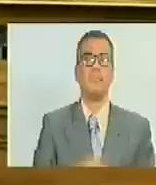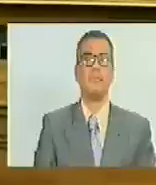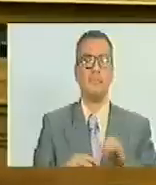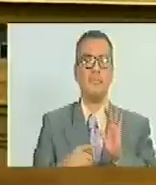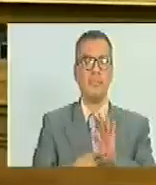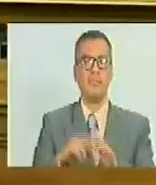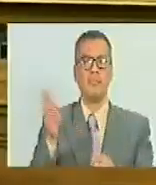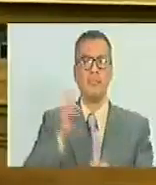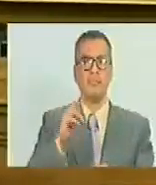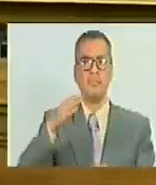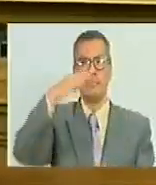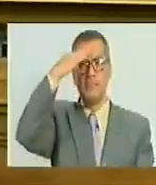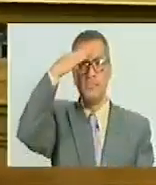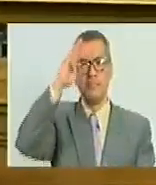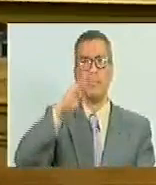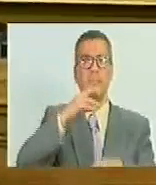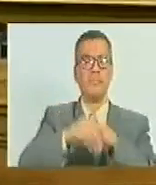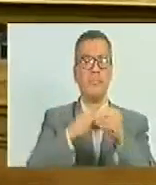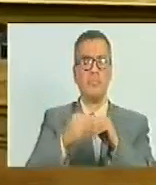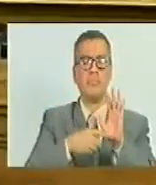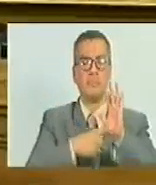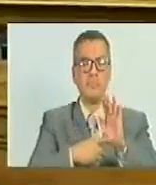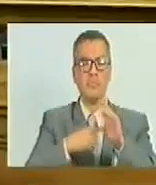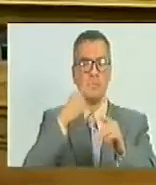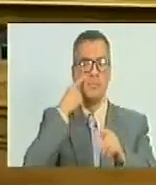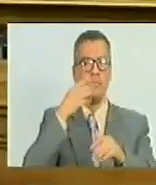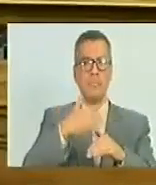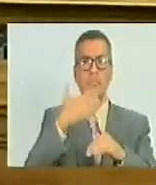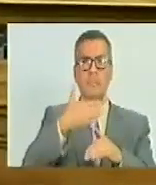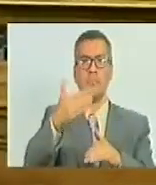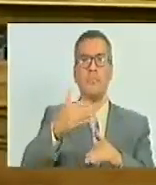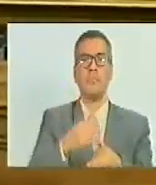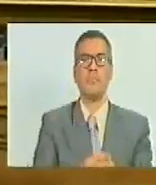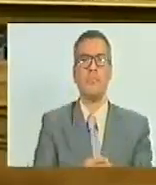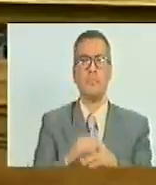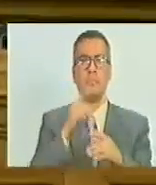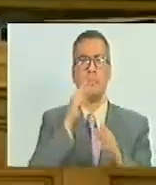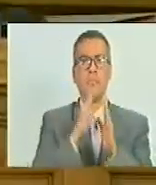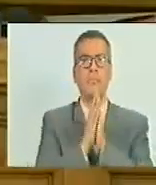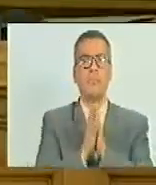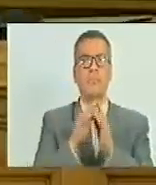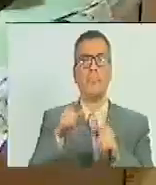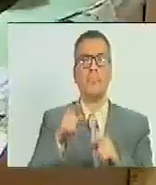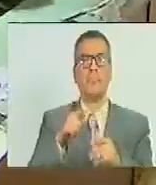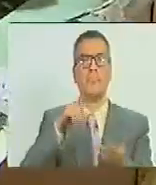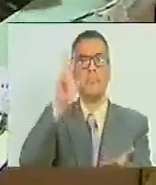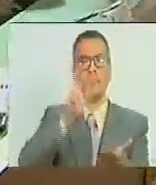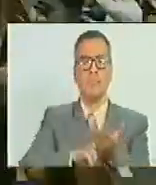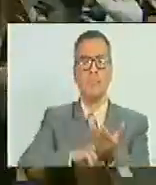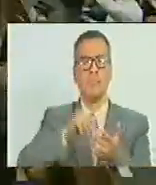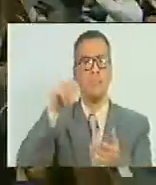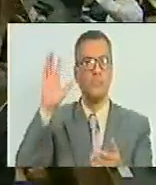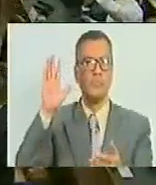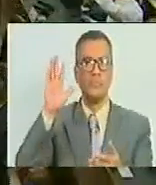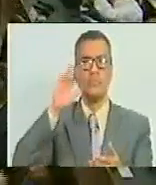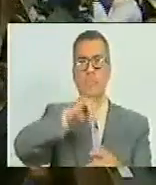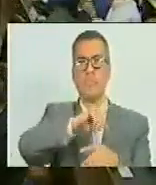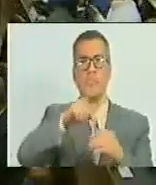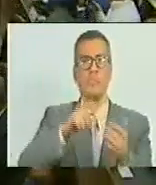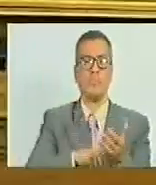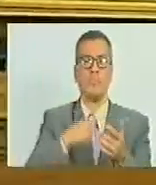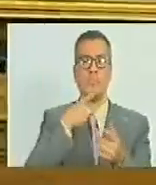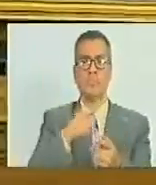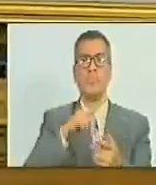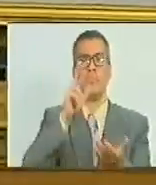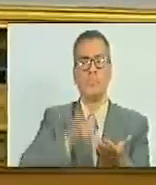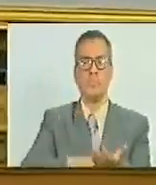la República de Cuba, sírvanse manifestarlo con la señal de costumbre. Queda aprobado, se